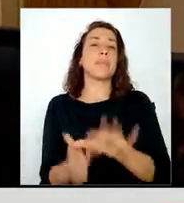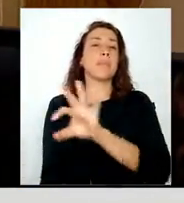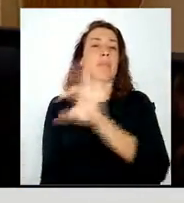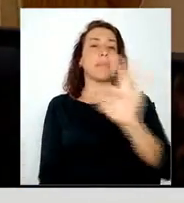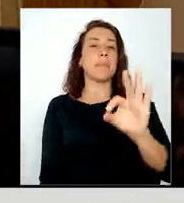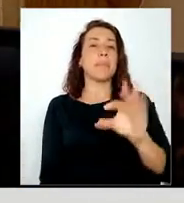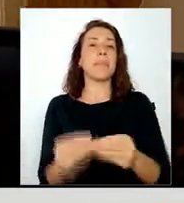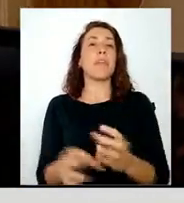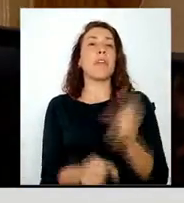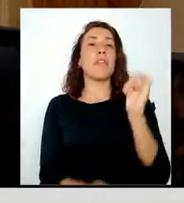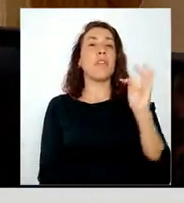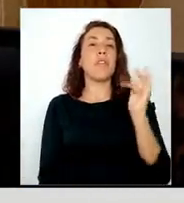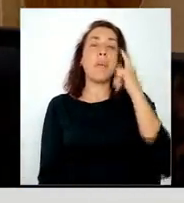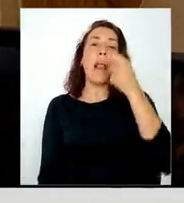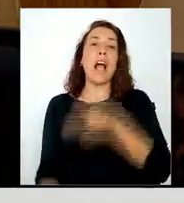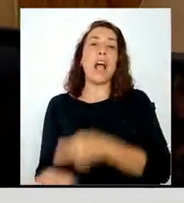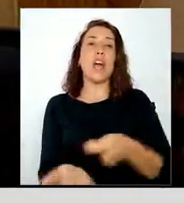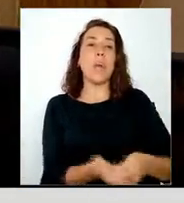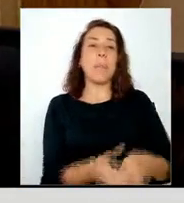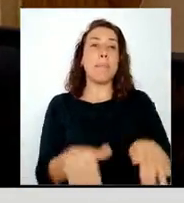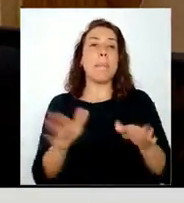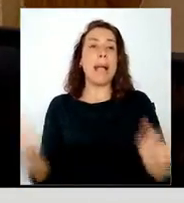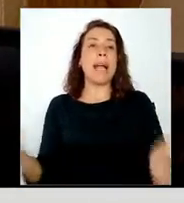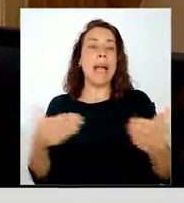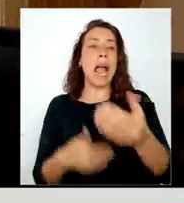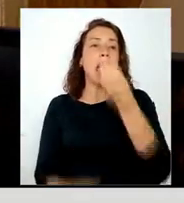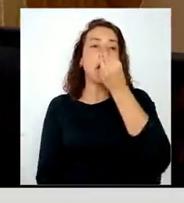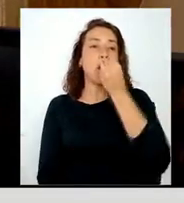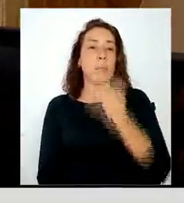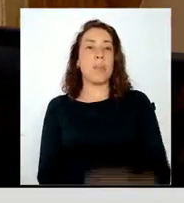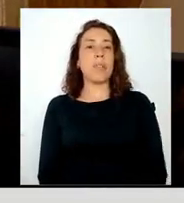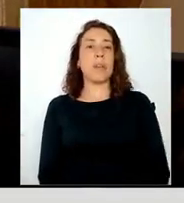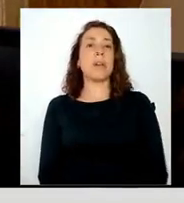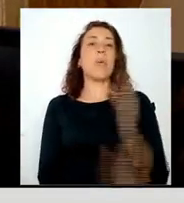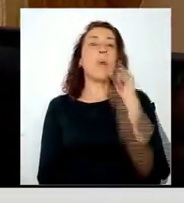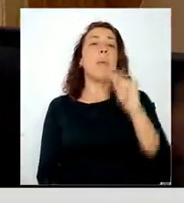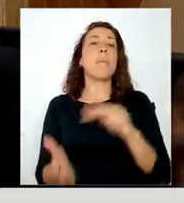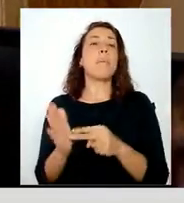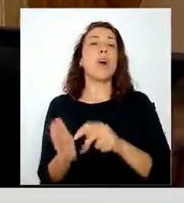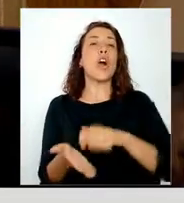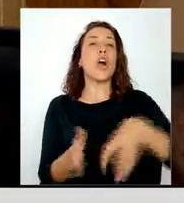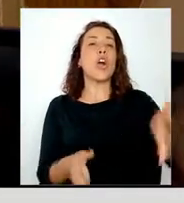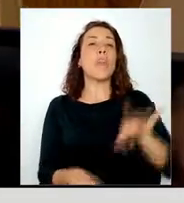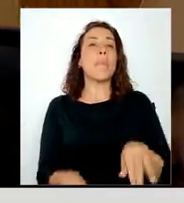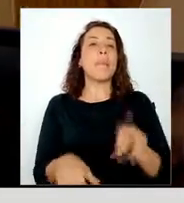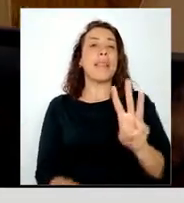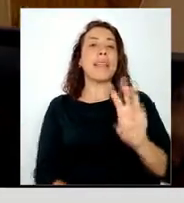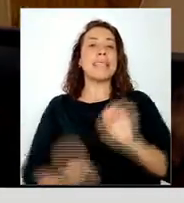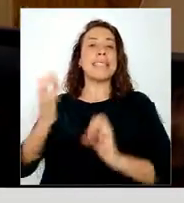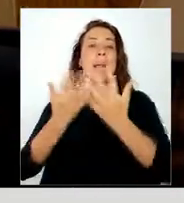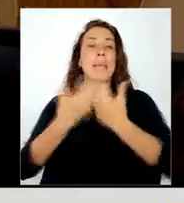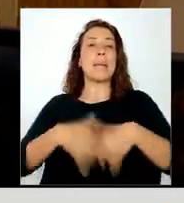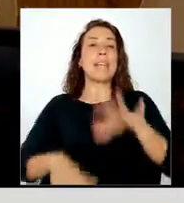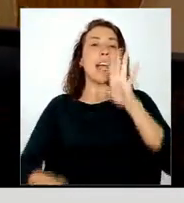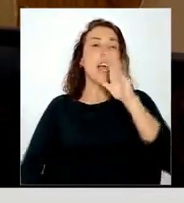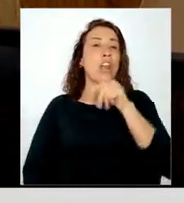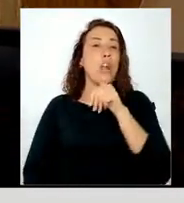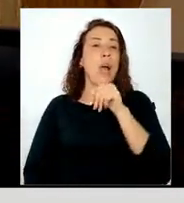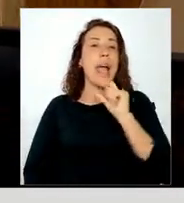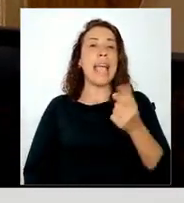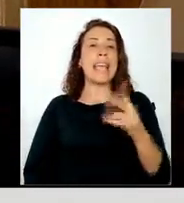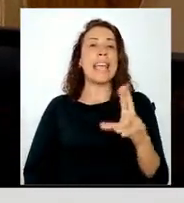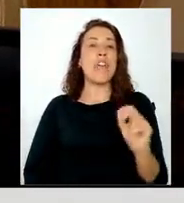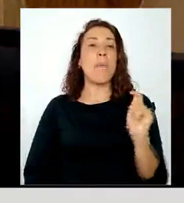comprar las mismas cajas de alimentos Cuál fue el problema que contrató a las mismas tres empresas que no tenían ningún giro tributario para vender